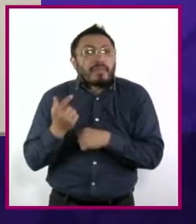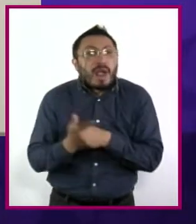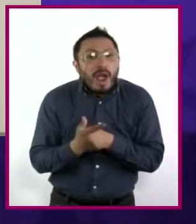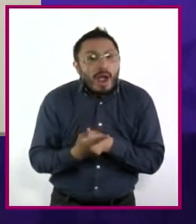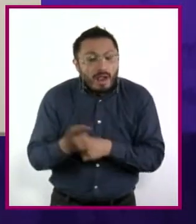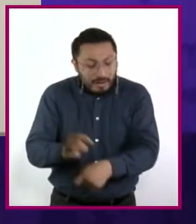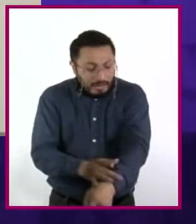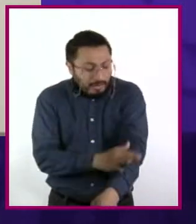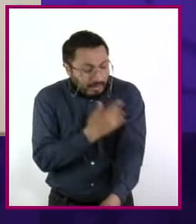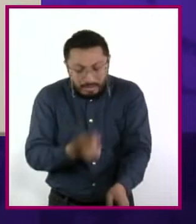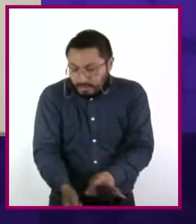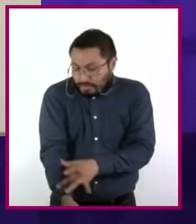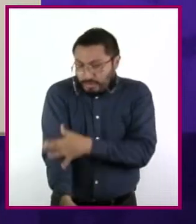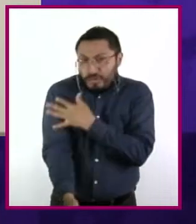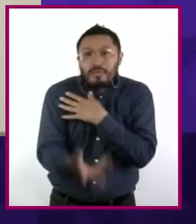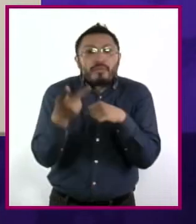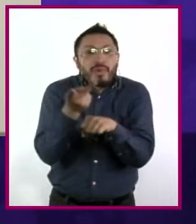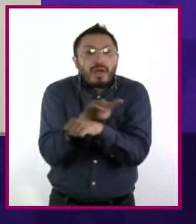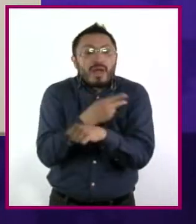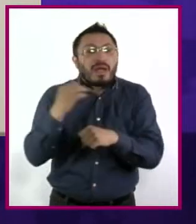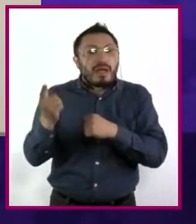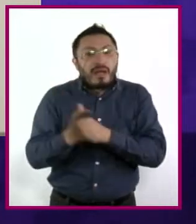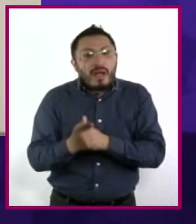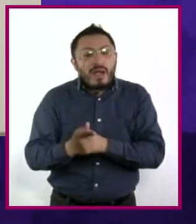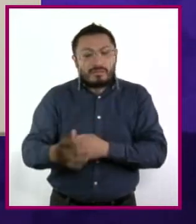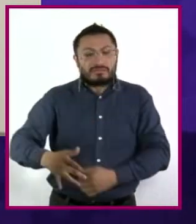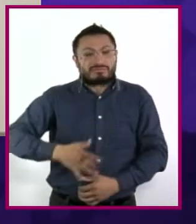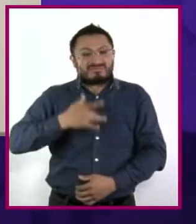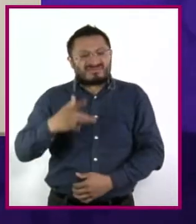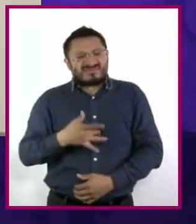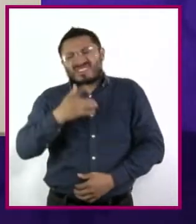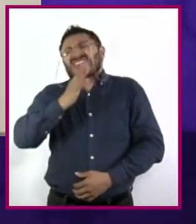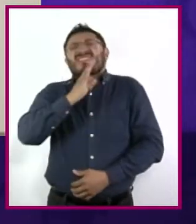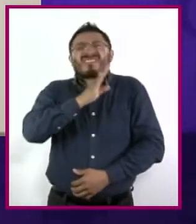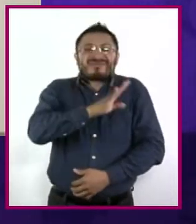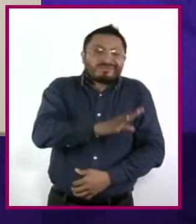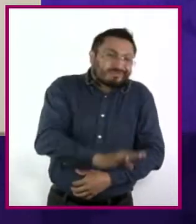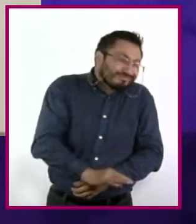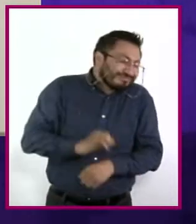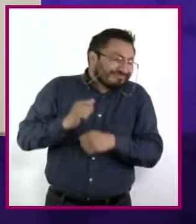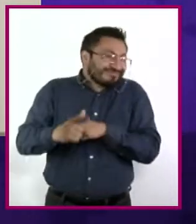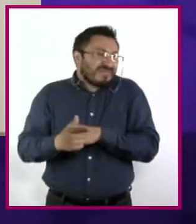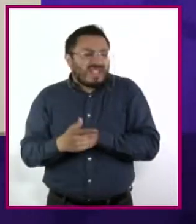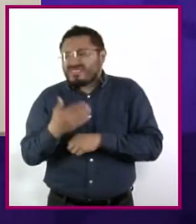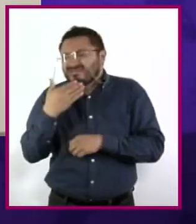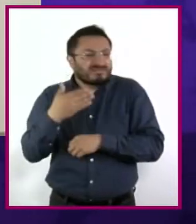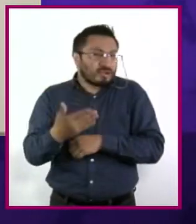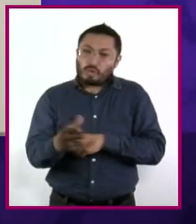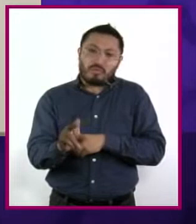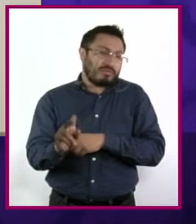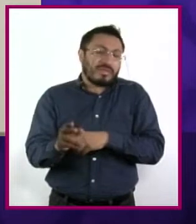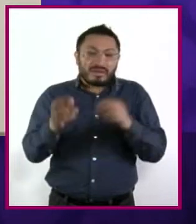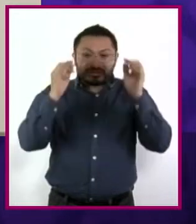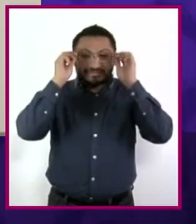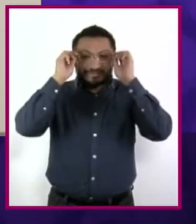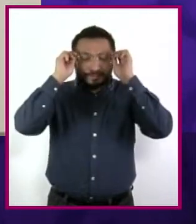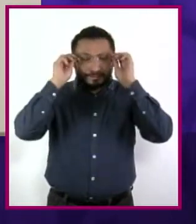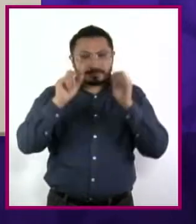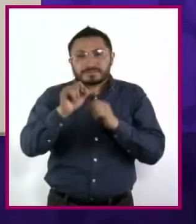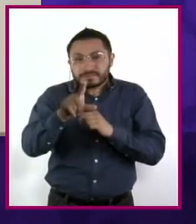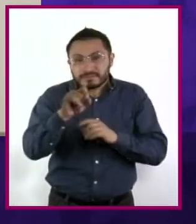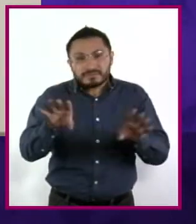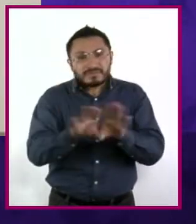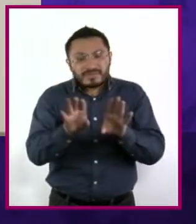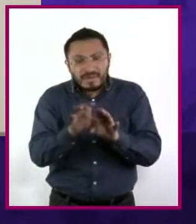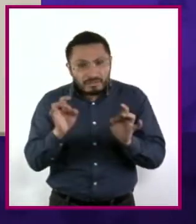emociones, que algo nos está causando malestar, que algo no anda bien. También nos va a dar una señal